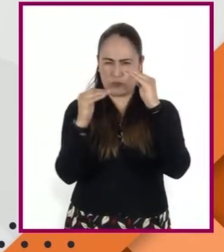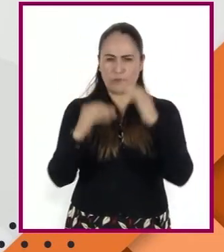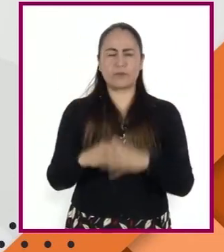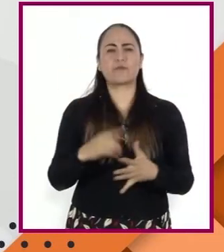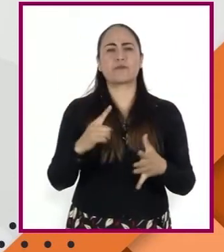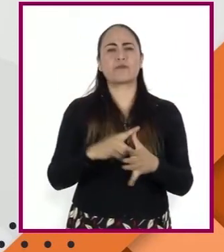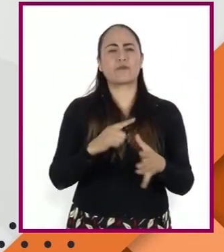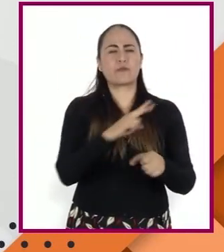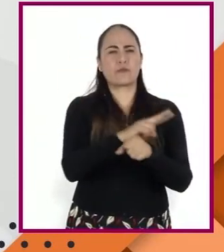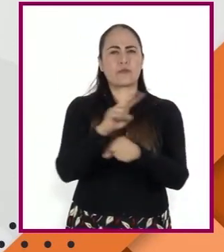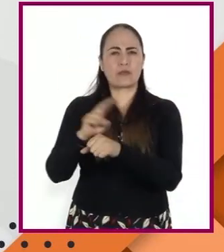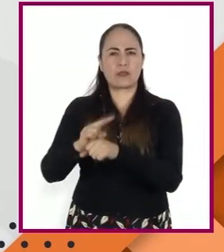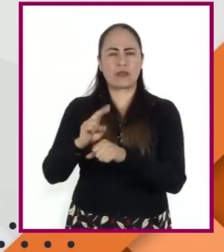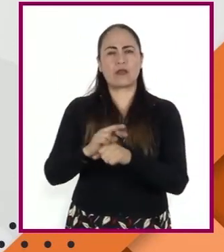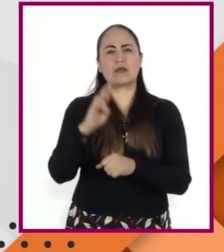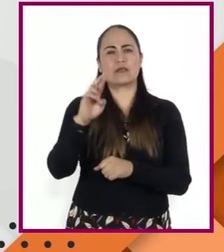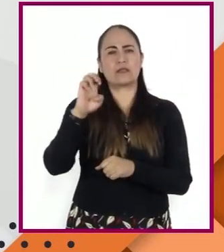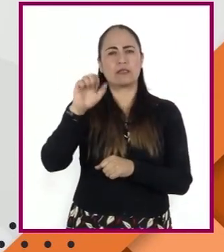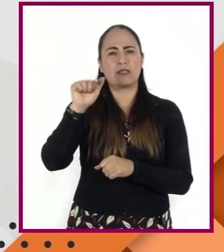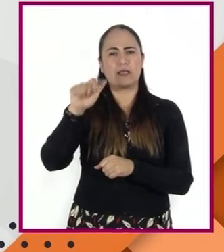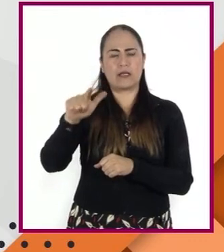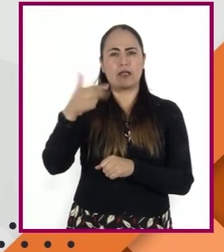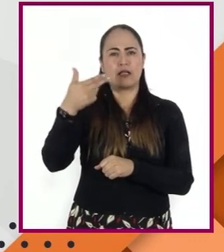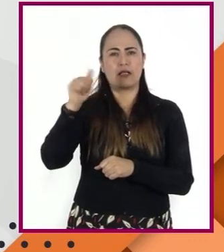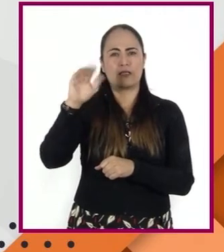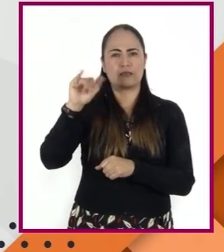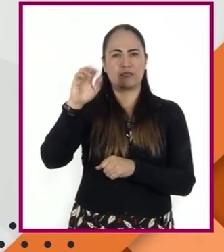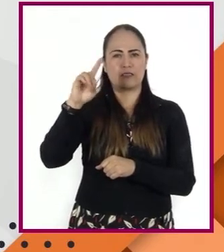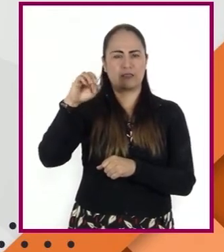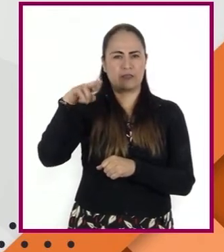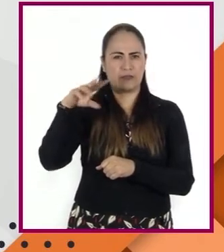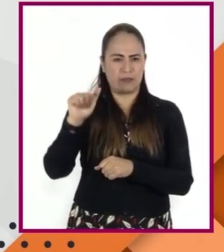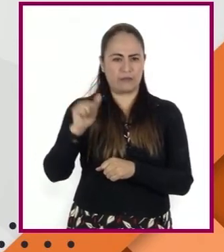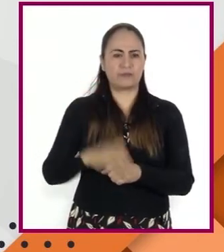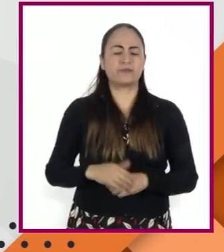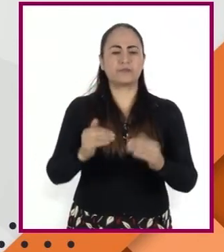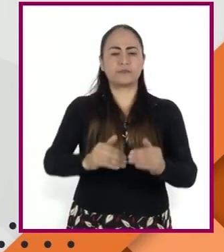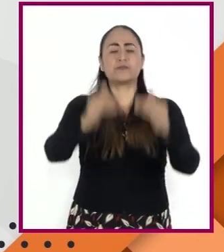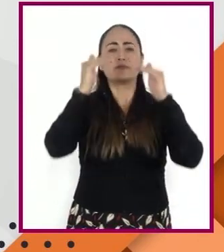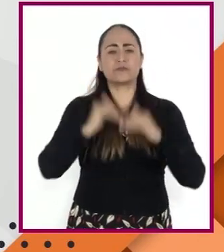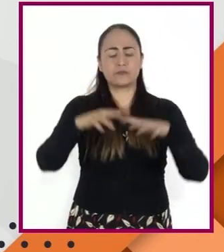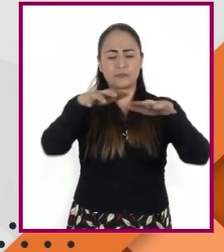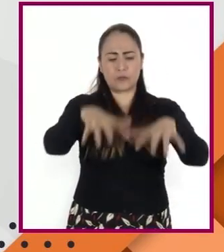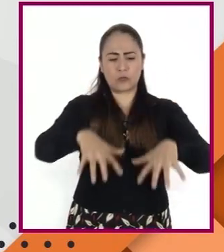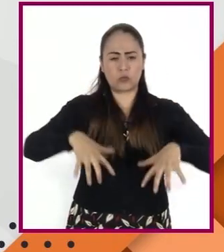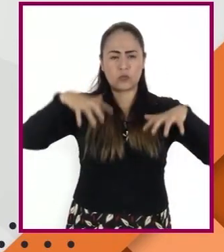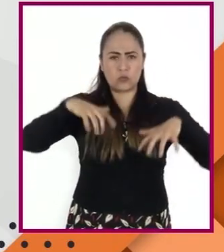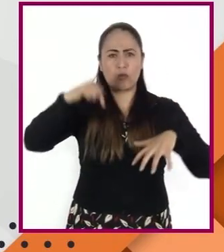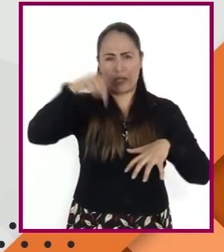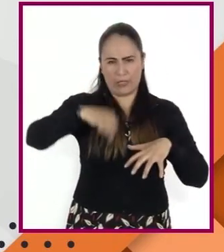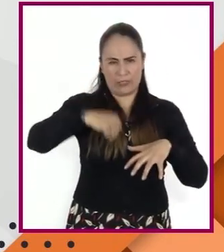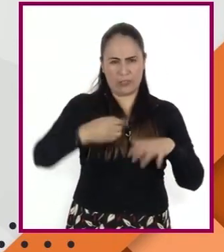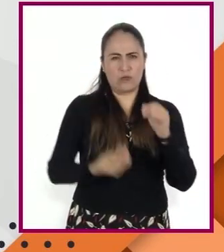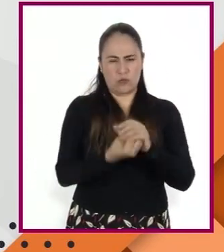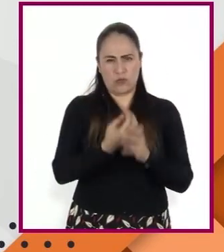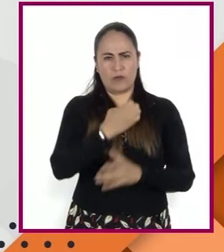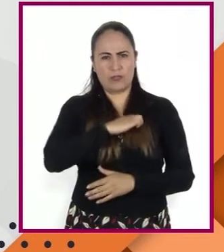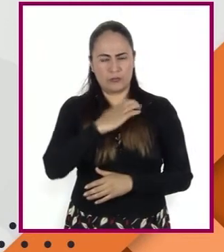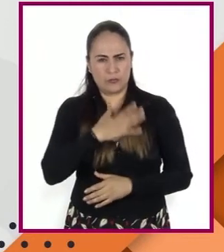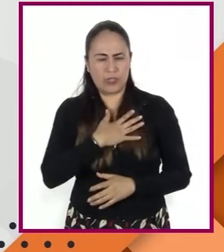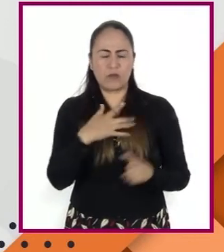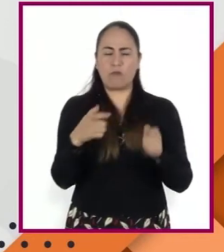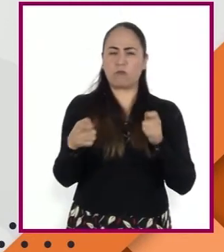podemos decir que con la instauración del virreinato en 1535, la política novohispana se cimentó